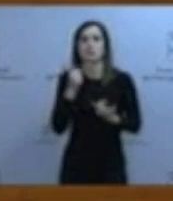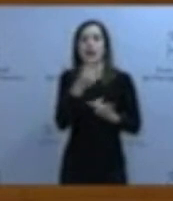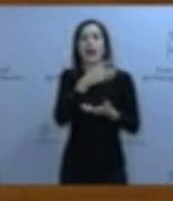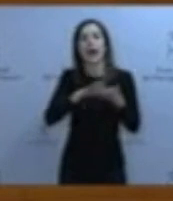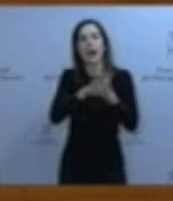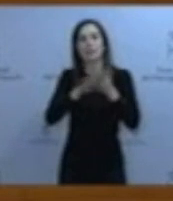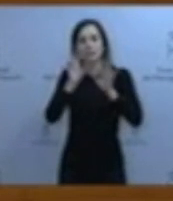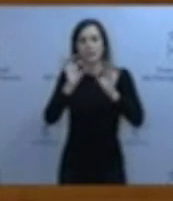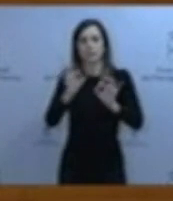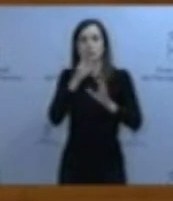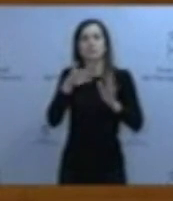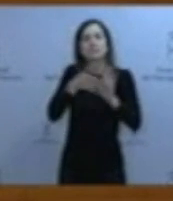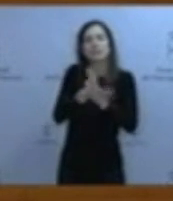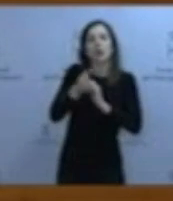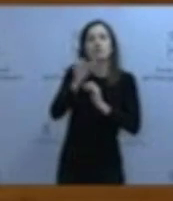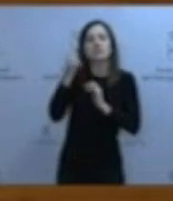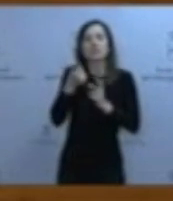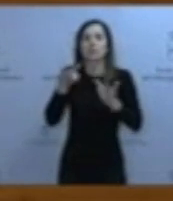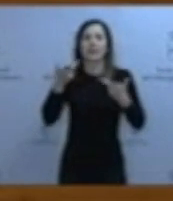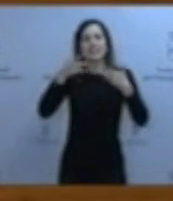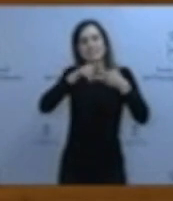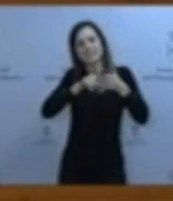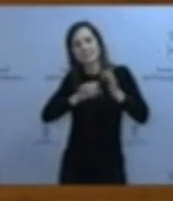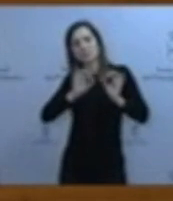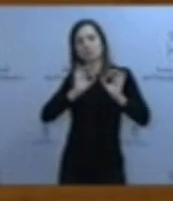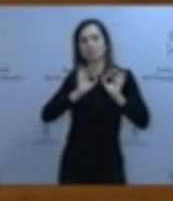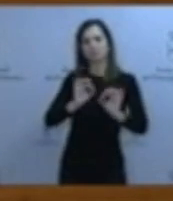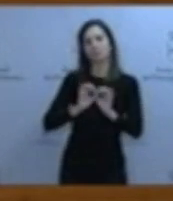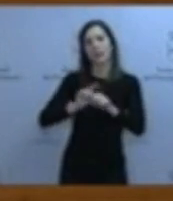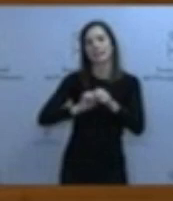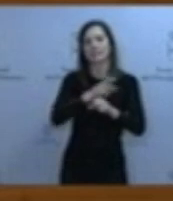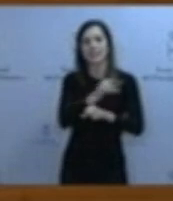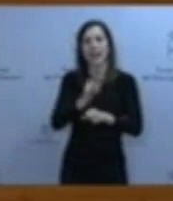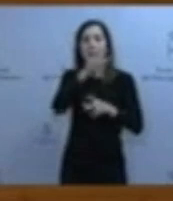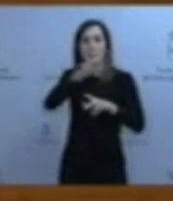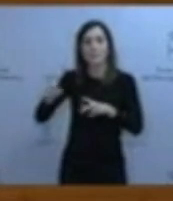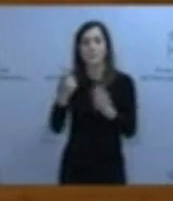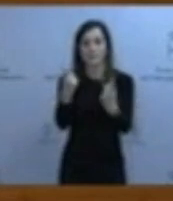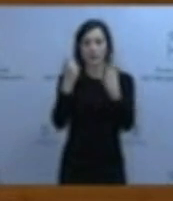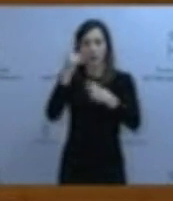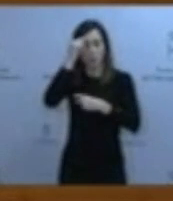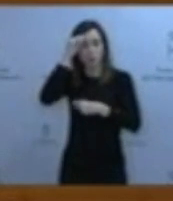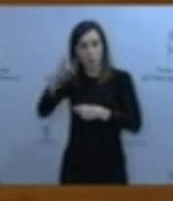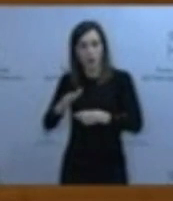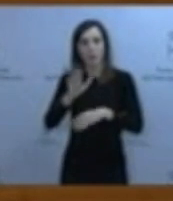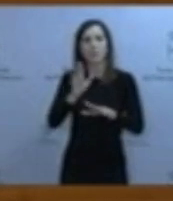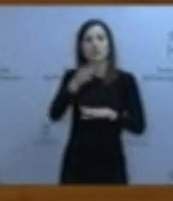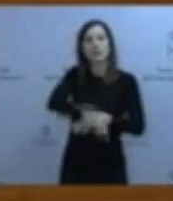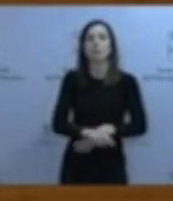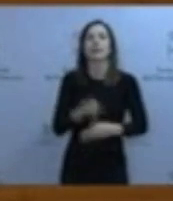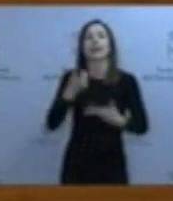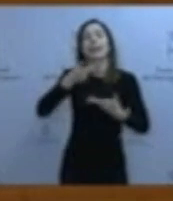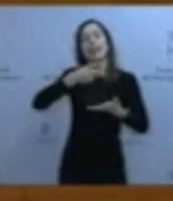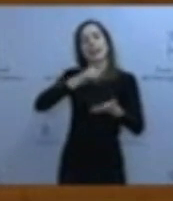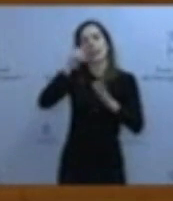uno de los síndromes característicos, o se presupone que es uno de los síndromes característicos de los alumnos con altas capacidades. Sin embargo, el otro asociado es el del bajo